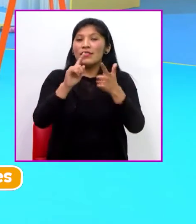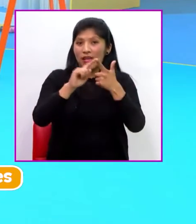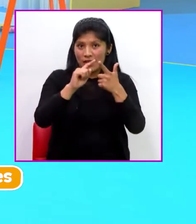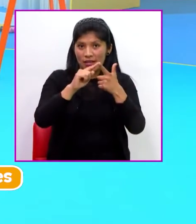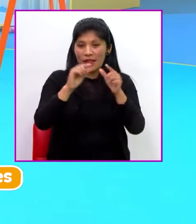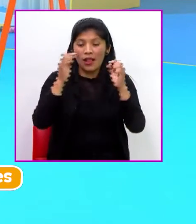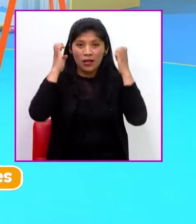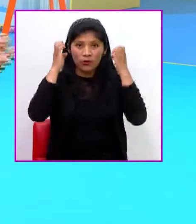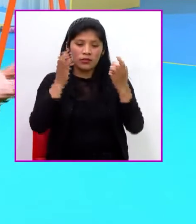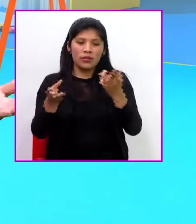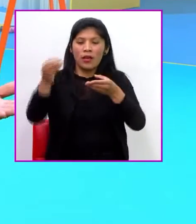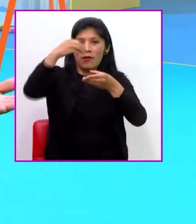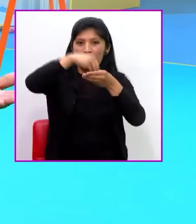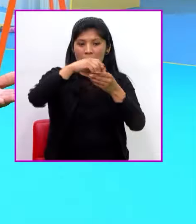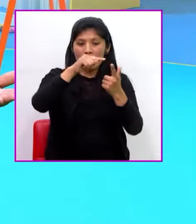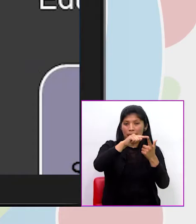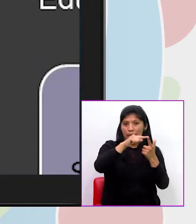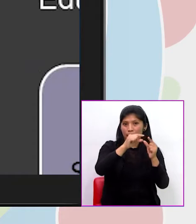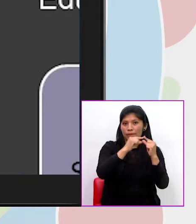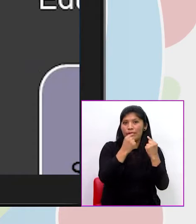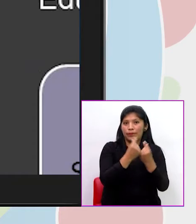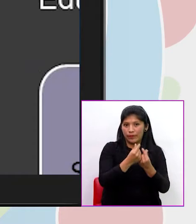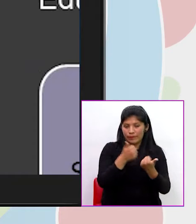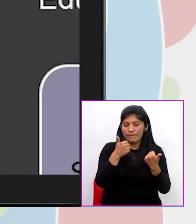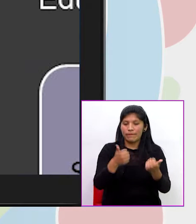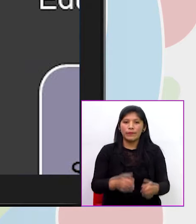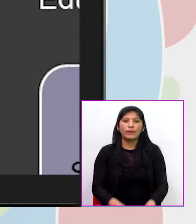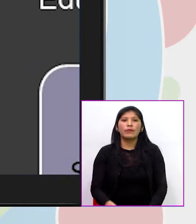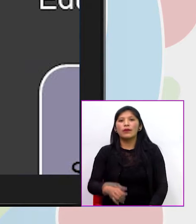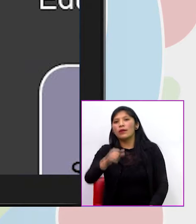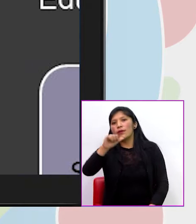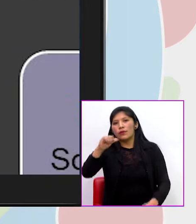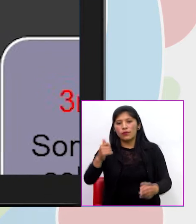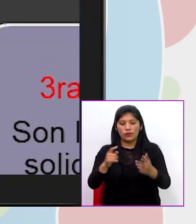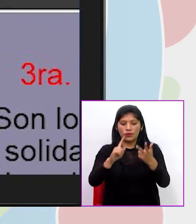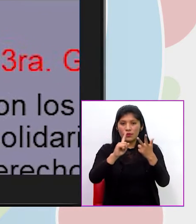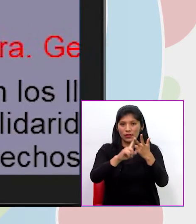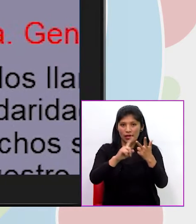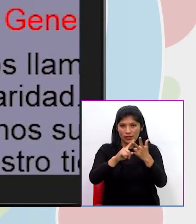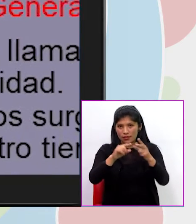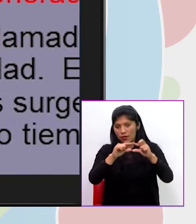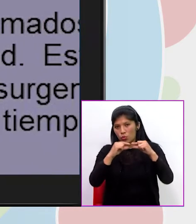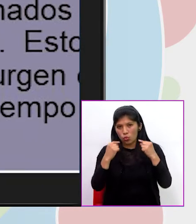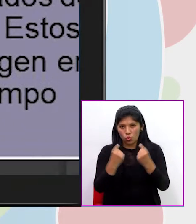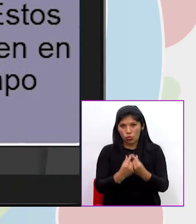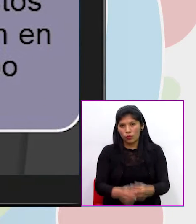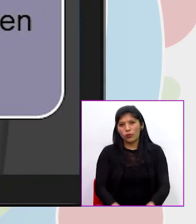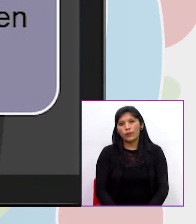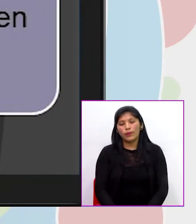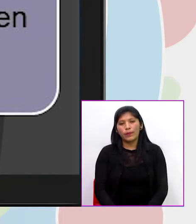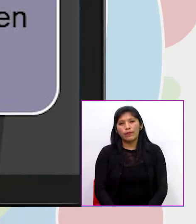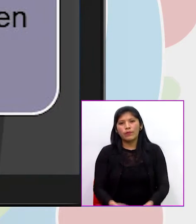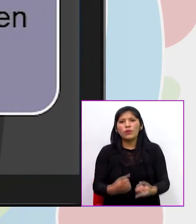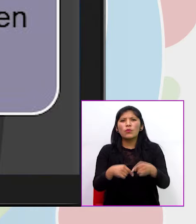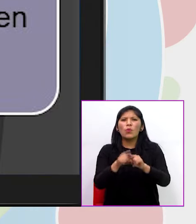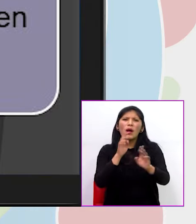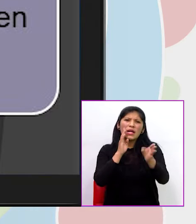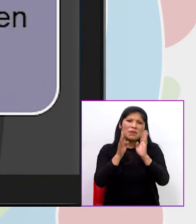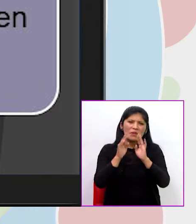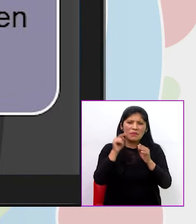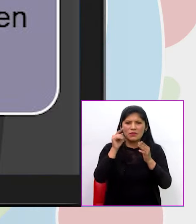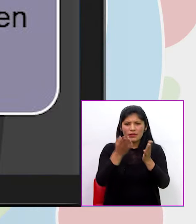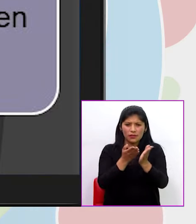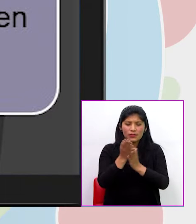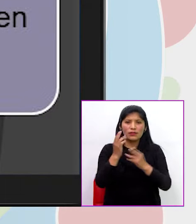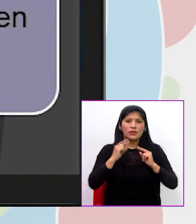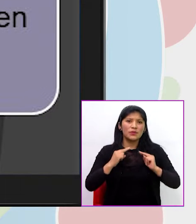segunda generación, el derecho a la educación. Bien, pasemos a los derechos de tercera generación. Cuando estamos hablando de los